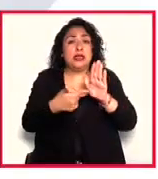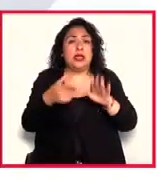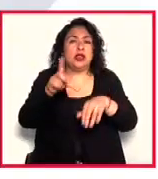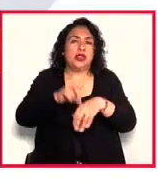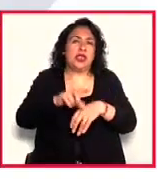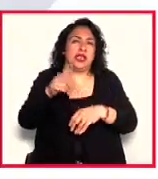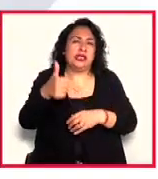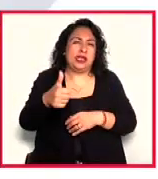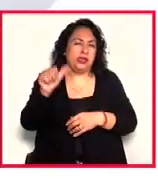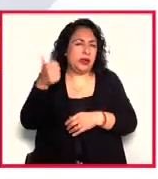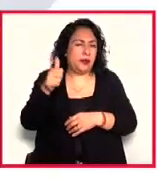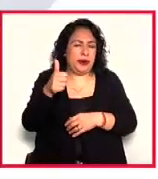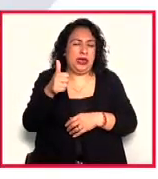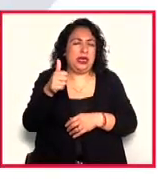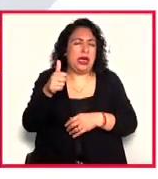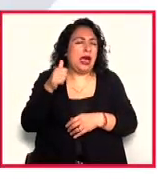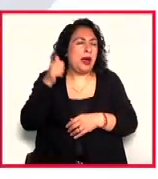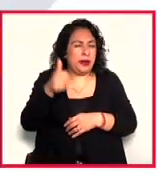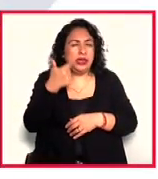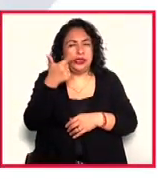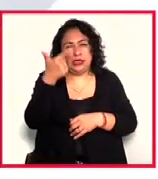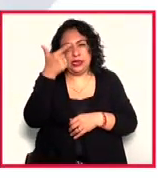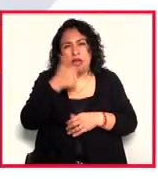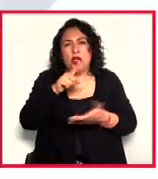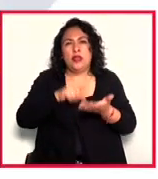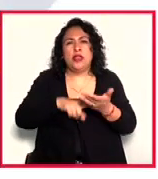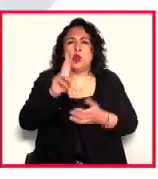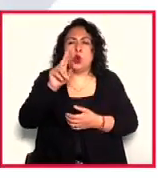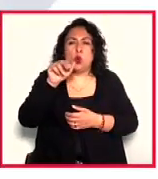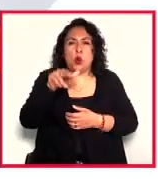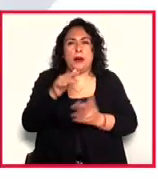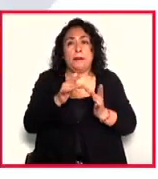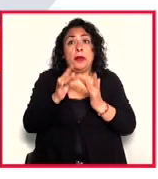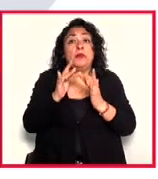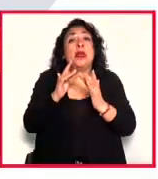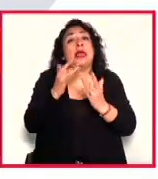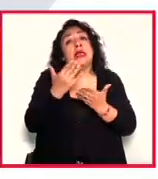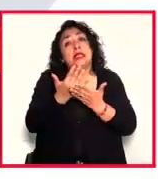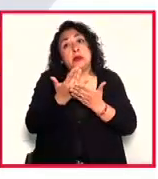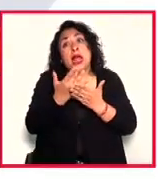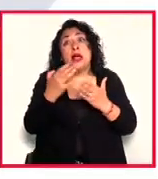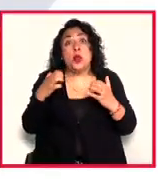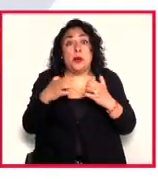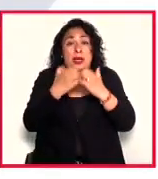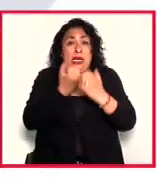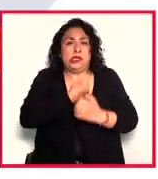las 7 de la noche a través de las redes de la UAM. Mientras pasa la emergencia sanitaria,